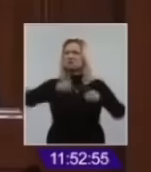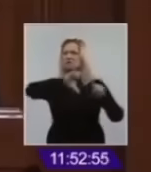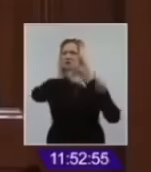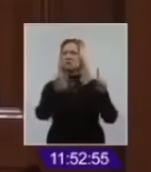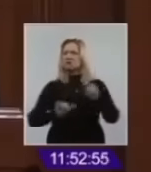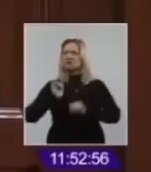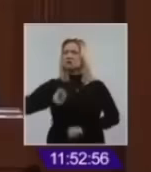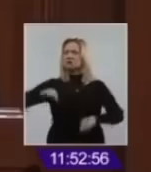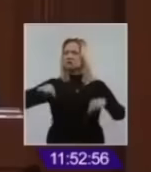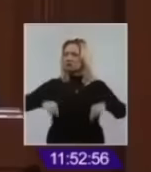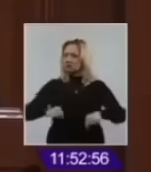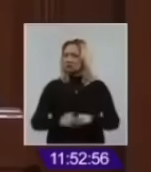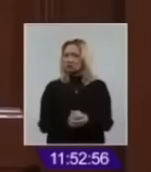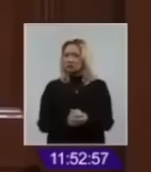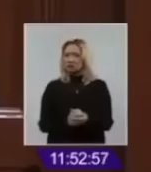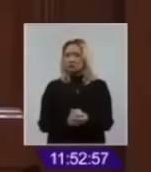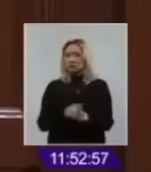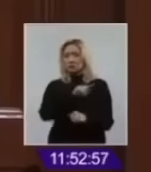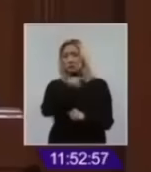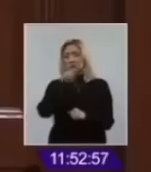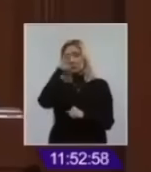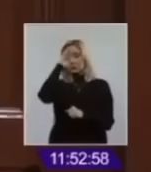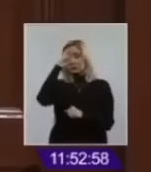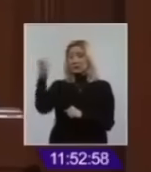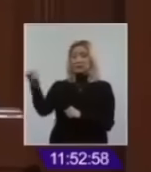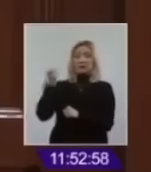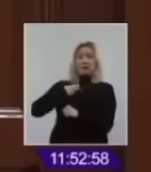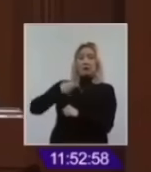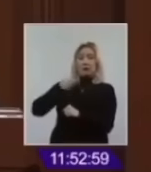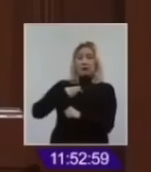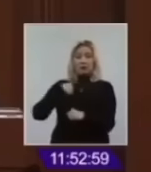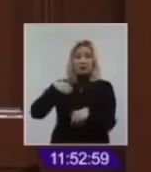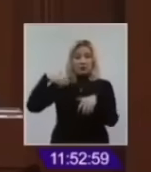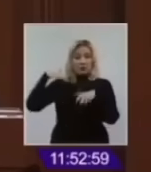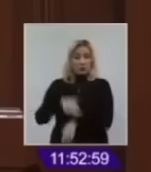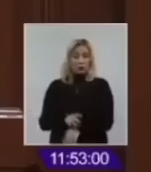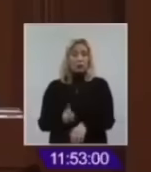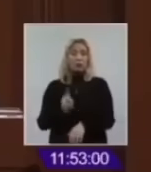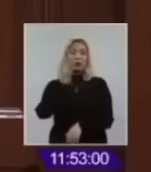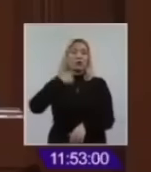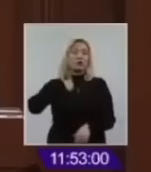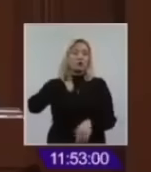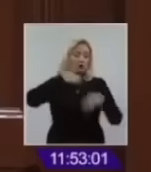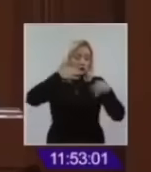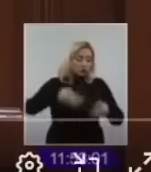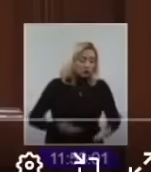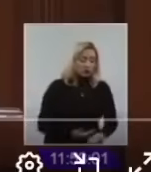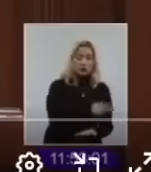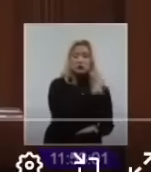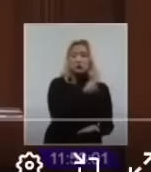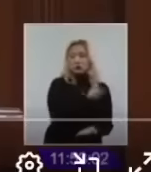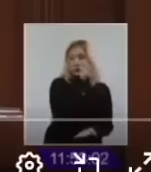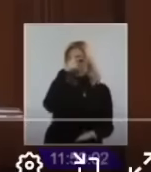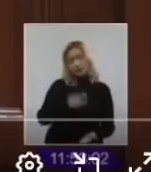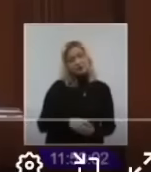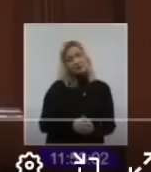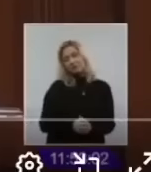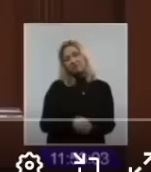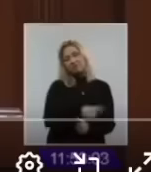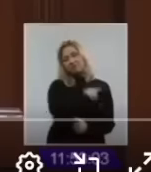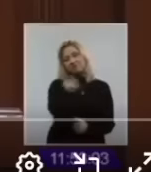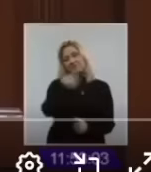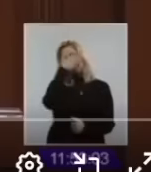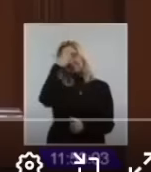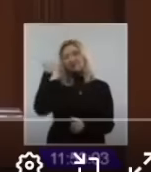que puede ridiculizarme por provenir de este pueblo mexicano, no sabe la fuerza y la